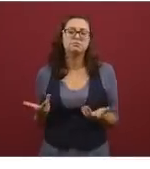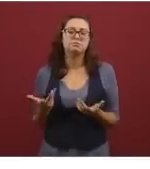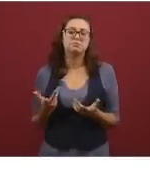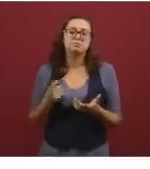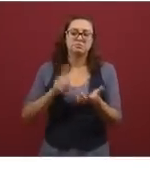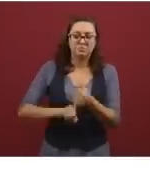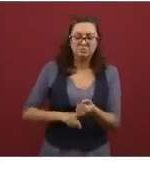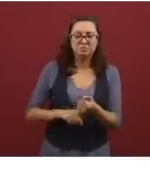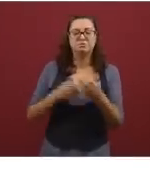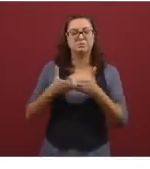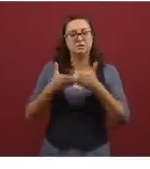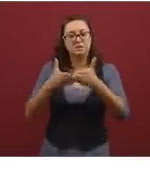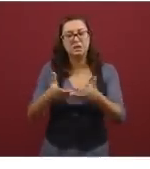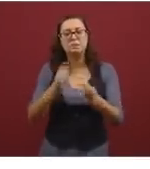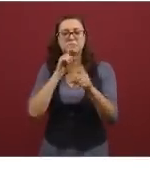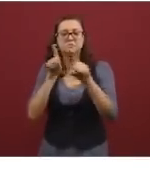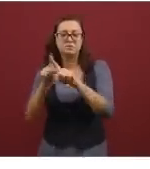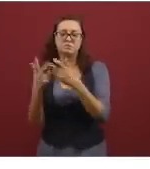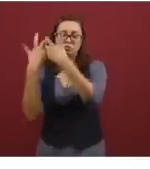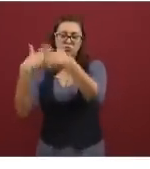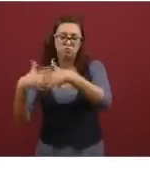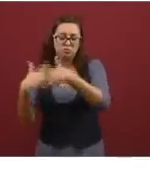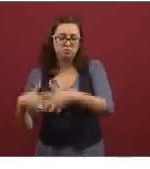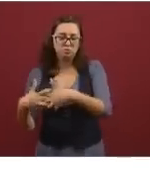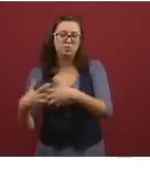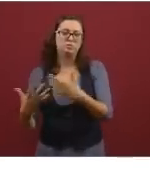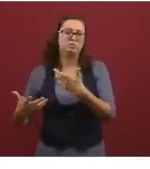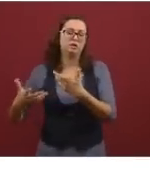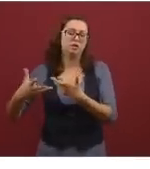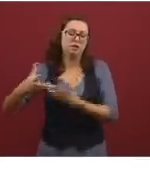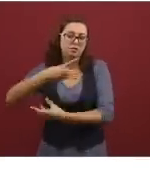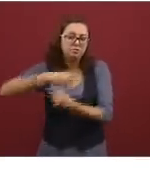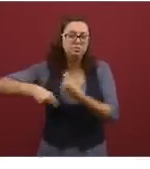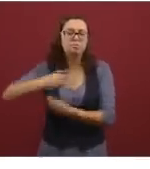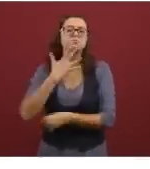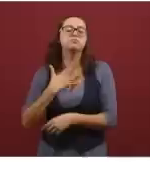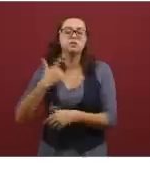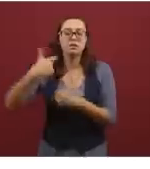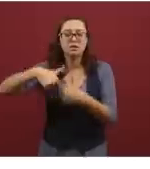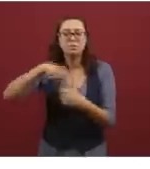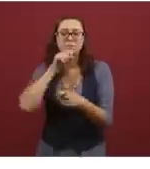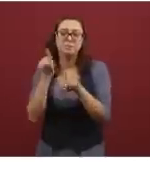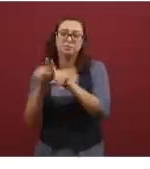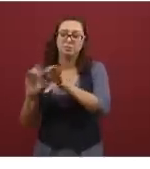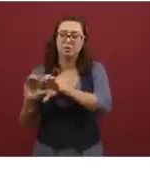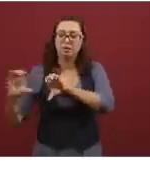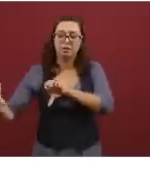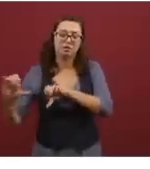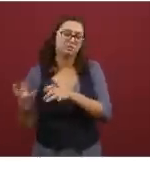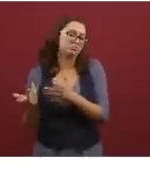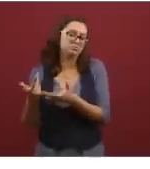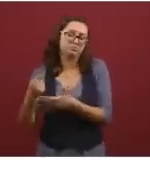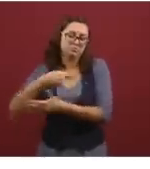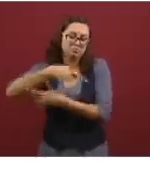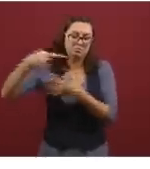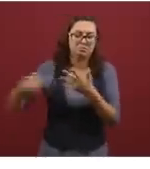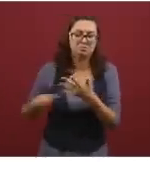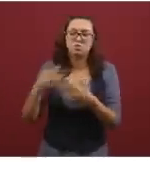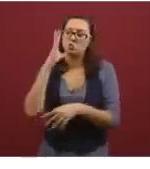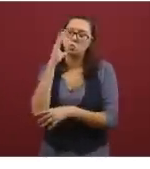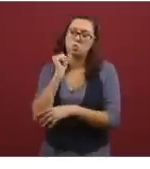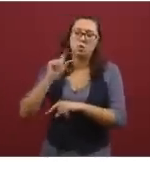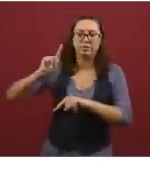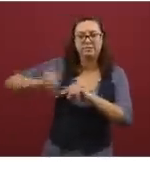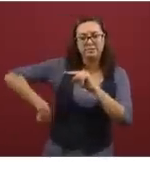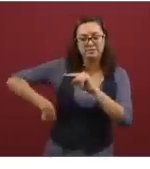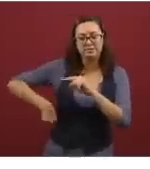astilleros y de la refinería y de empresas de ductos. Luego, entonces, también tienen que quedar por esa razón.